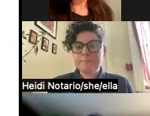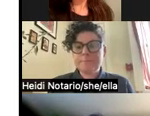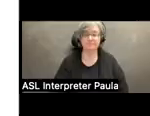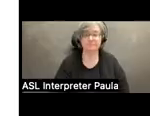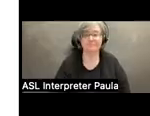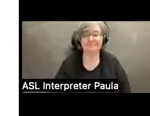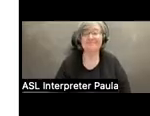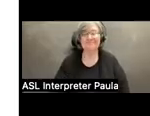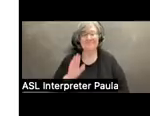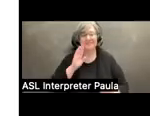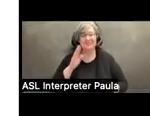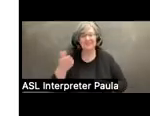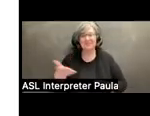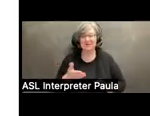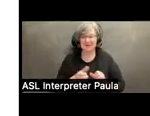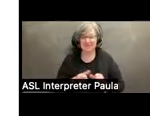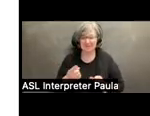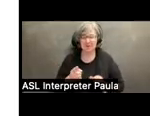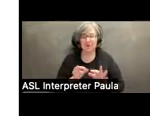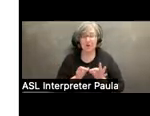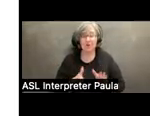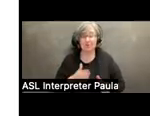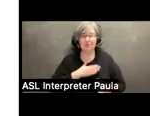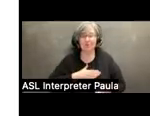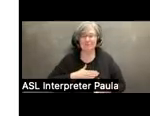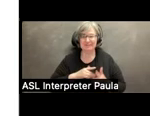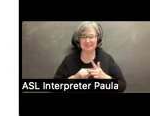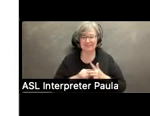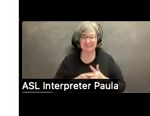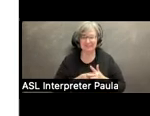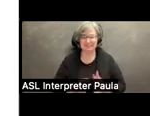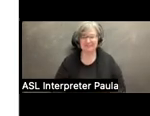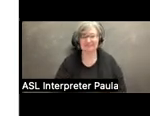Great, welcome everybody. Interpreters, please begin.